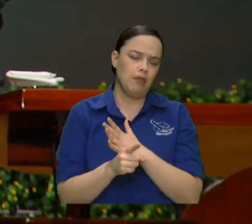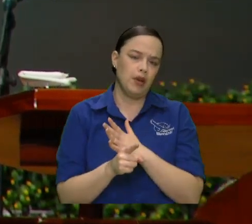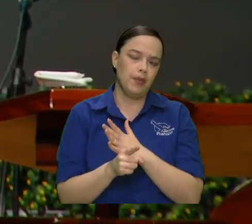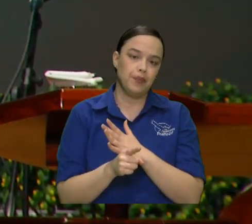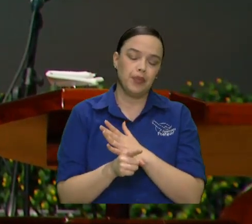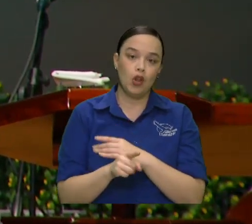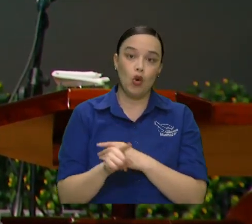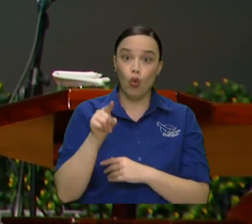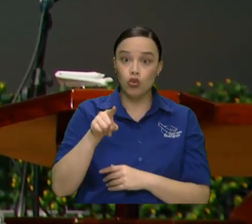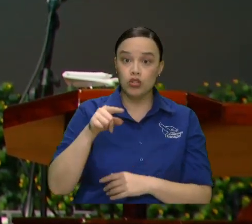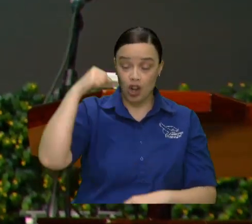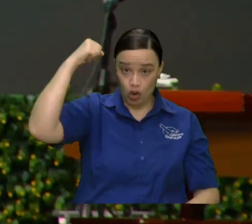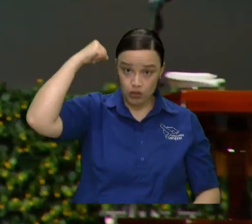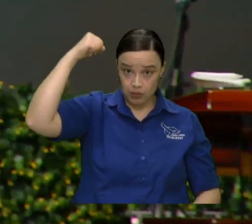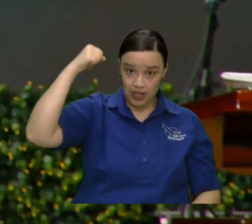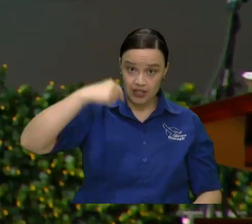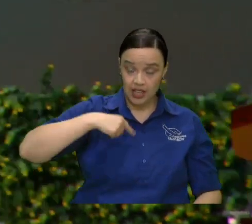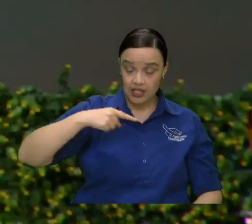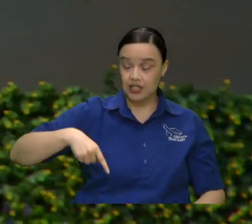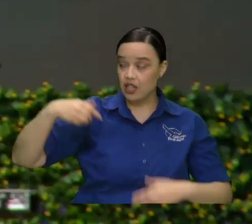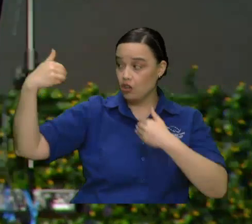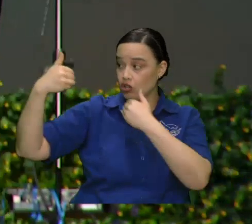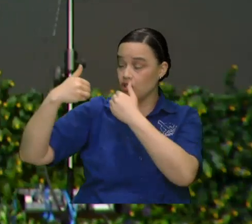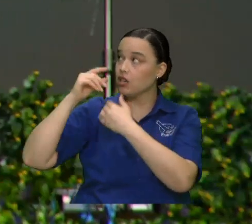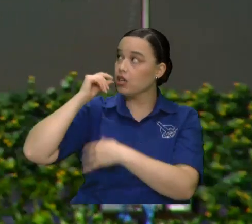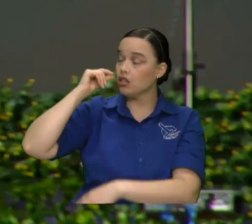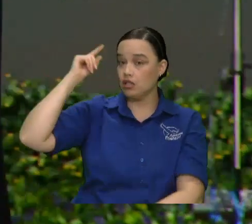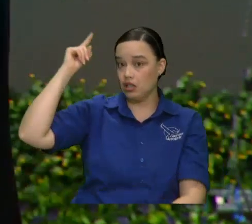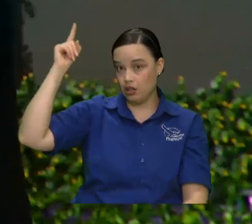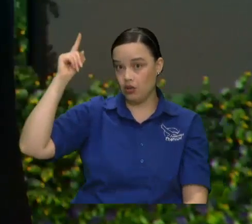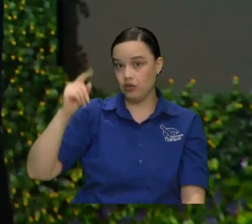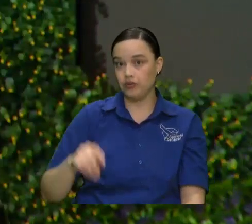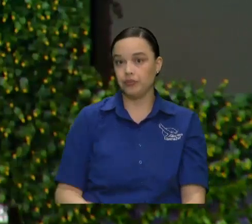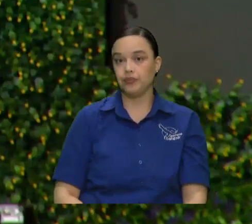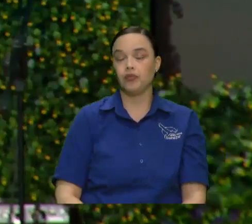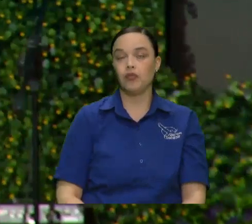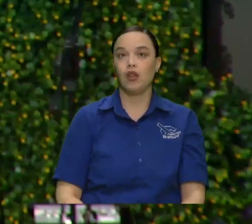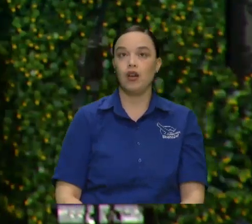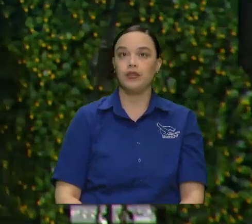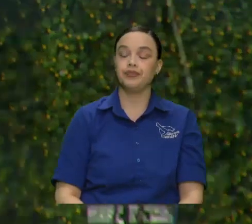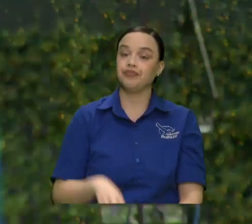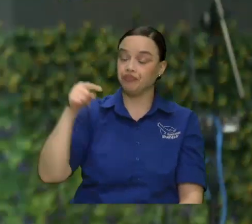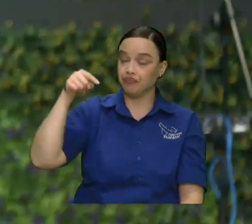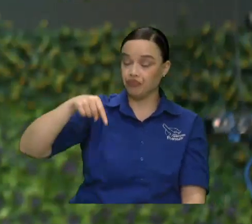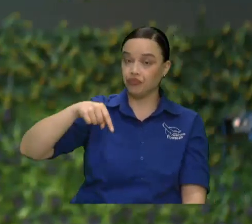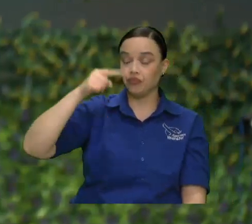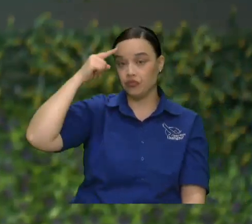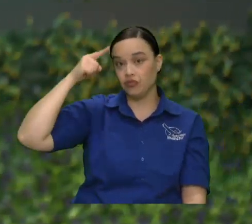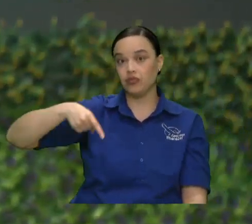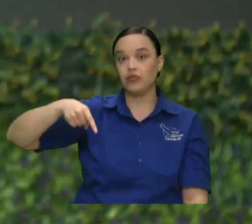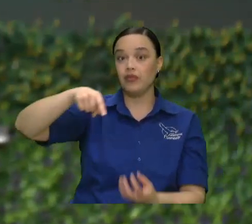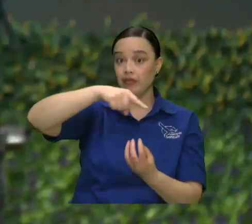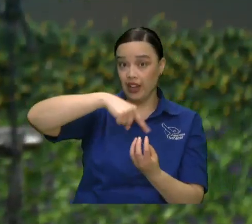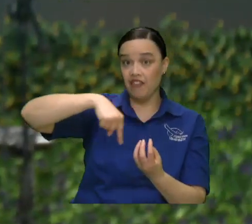señor yo sé que el día de hoy como es un día familiar